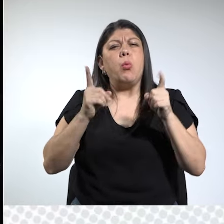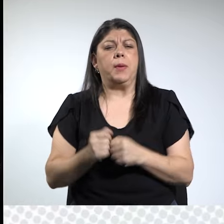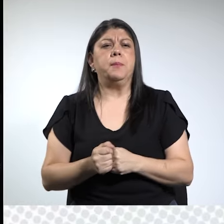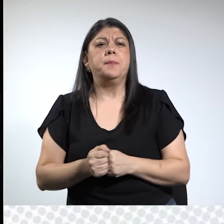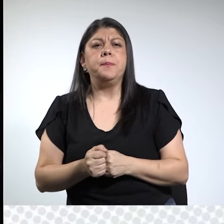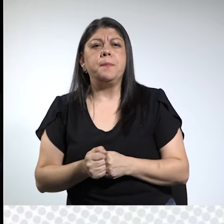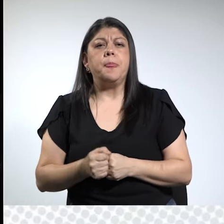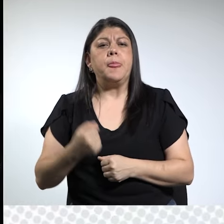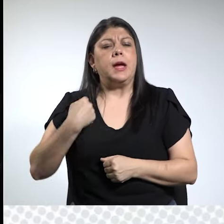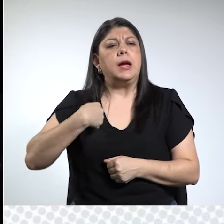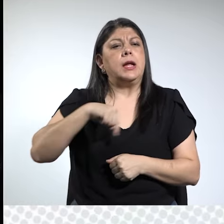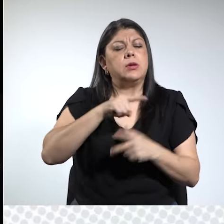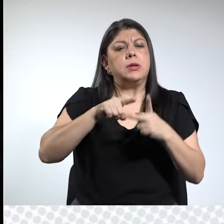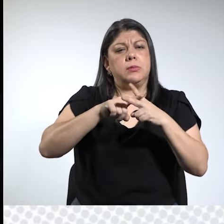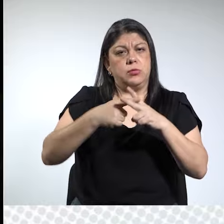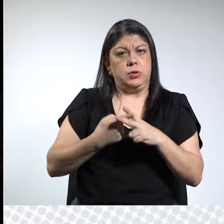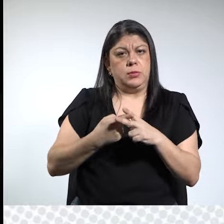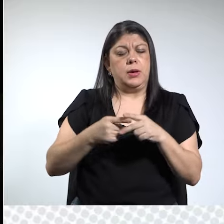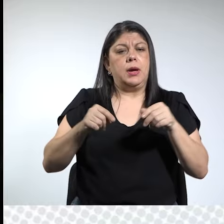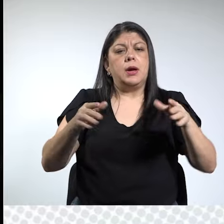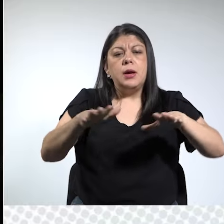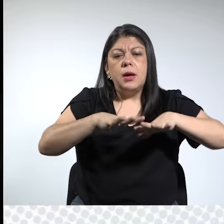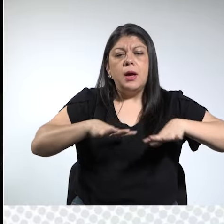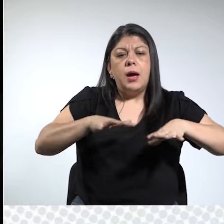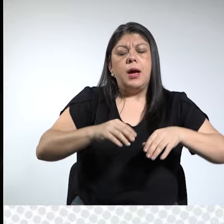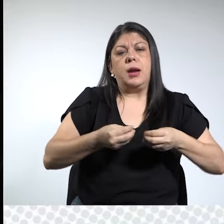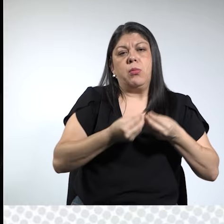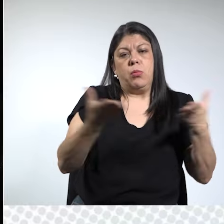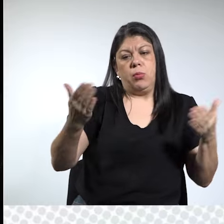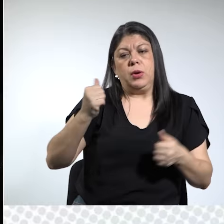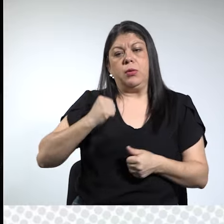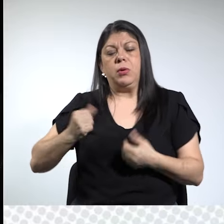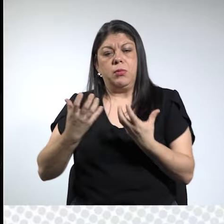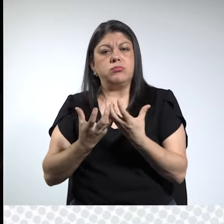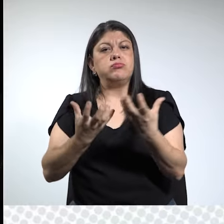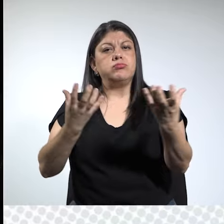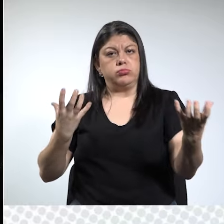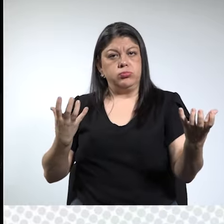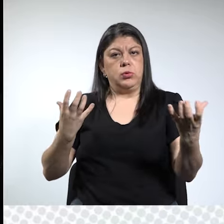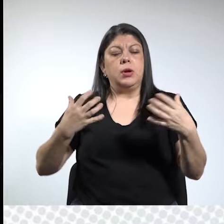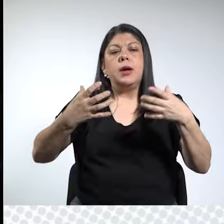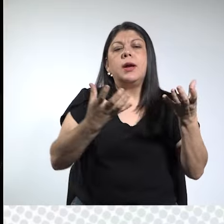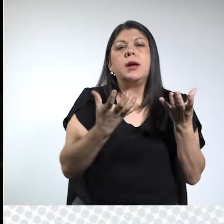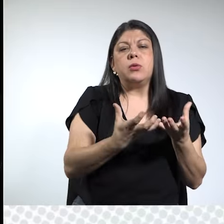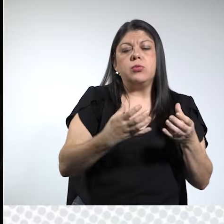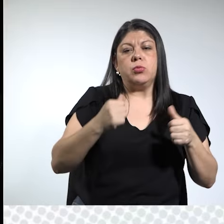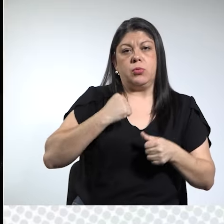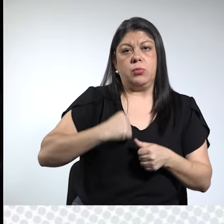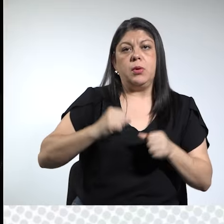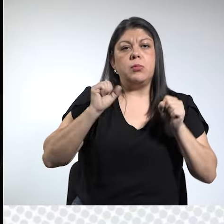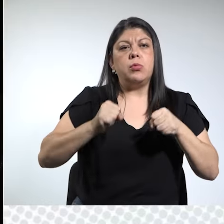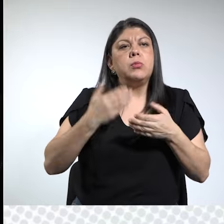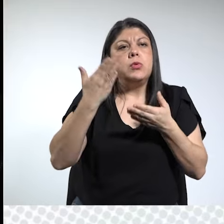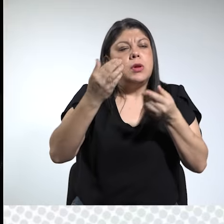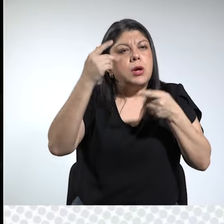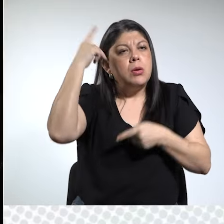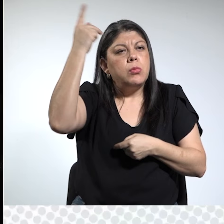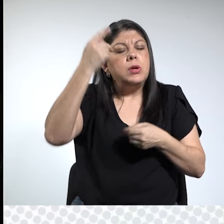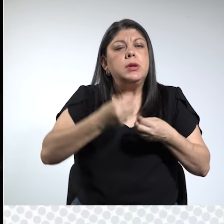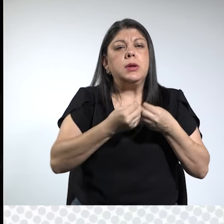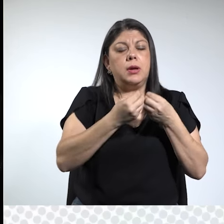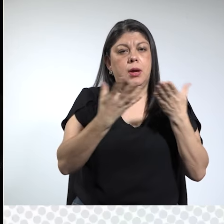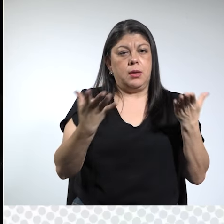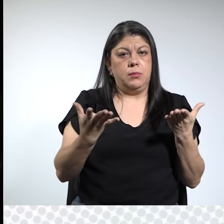es que entonces ahí tenemos que partir del sector público y del sector privado, ¿verdad? Sobre el sector privado uno puede emitir una política